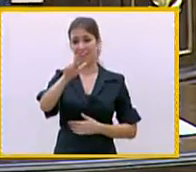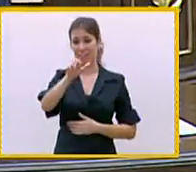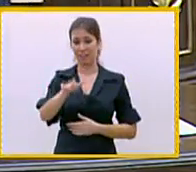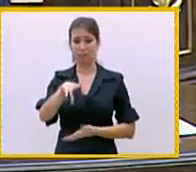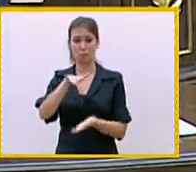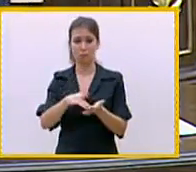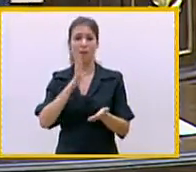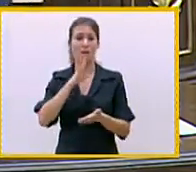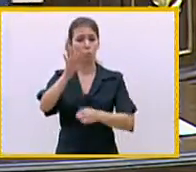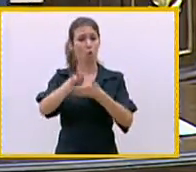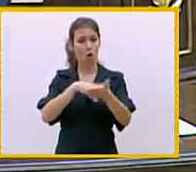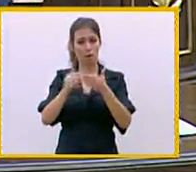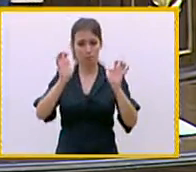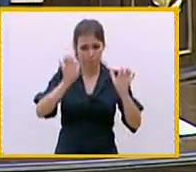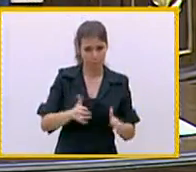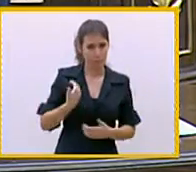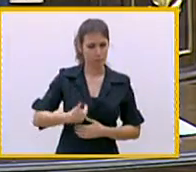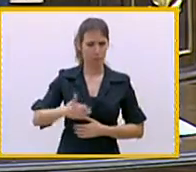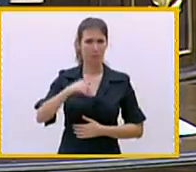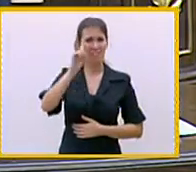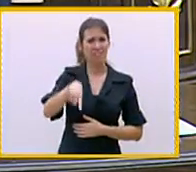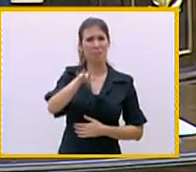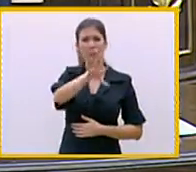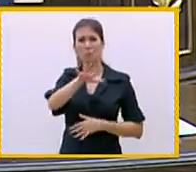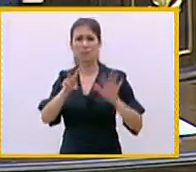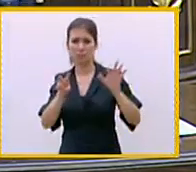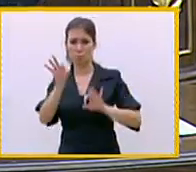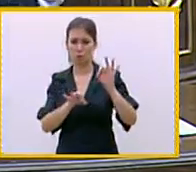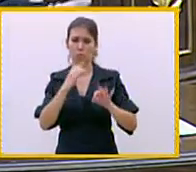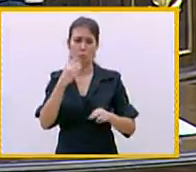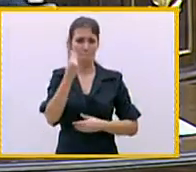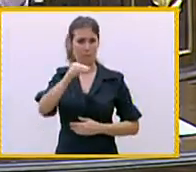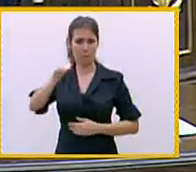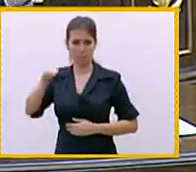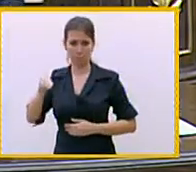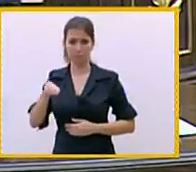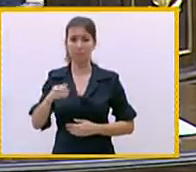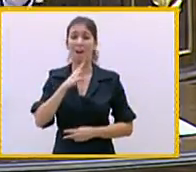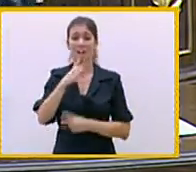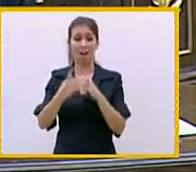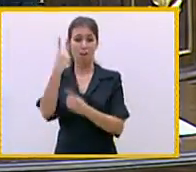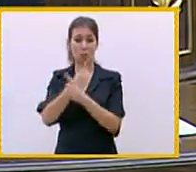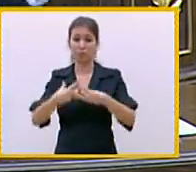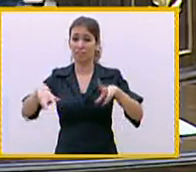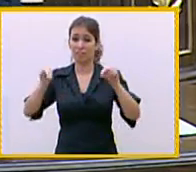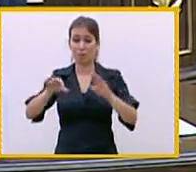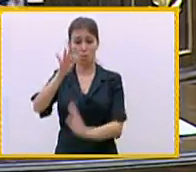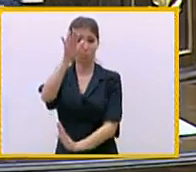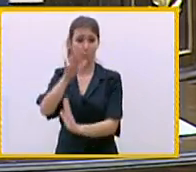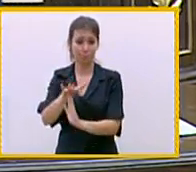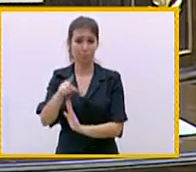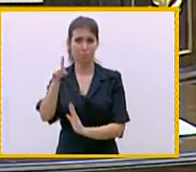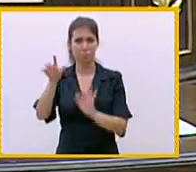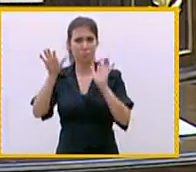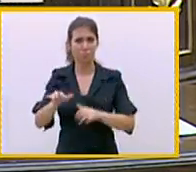jornada, que han crecido un 157%, frente a los de extinción y suspensión, que se han reducido un